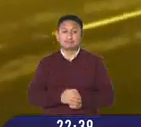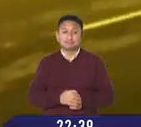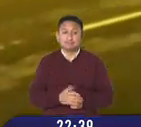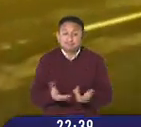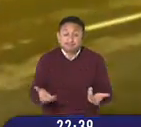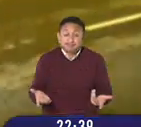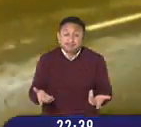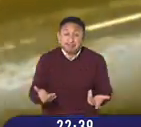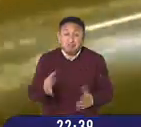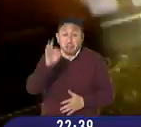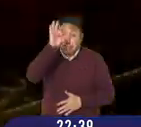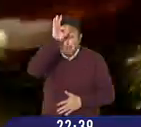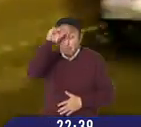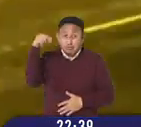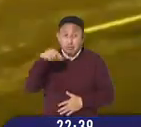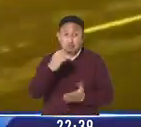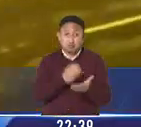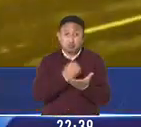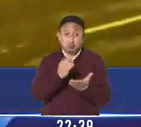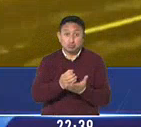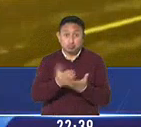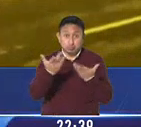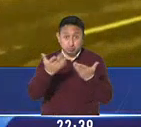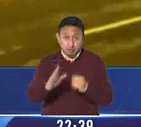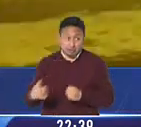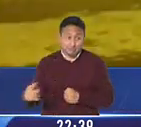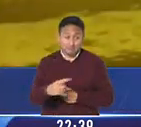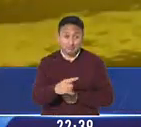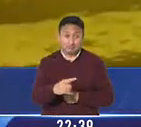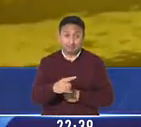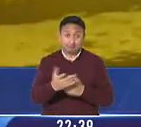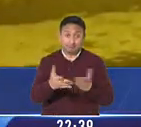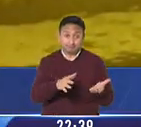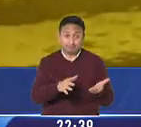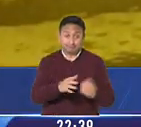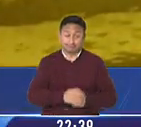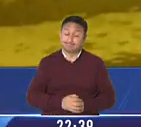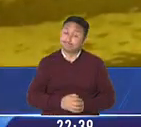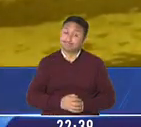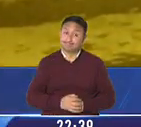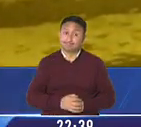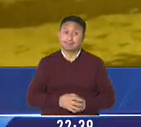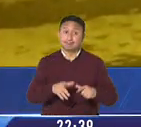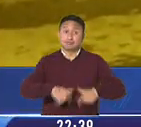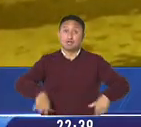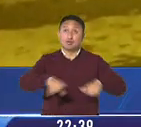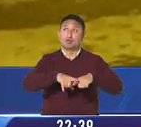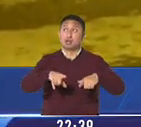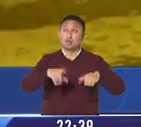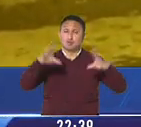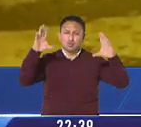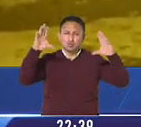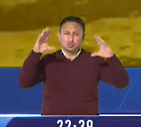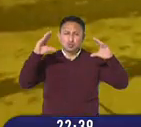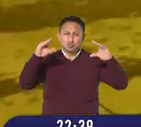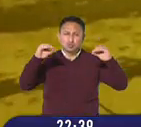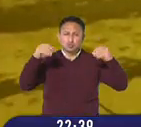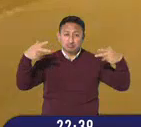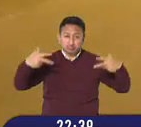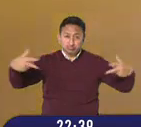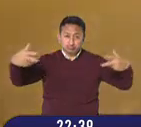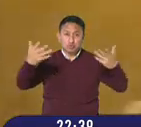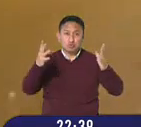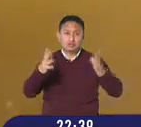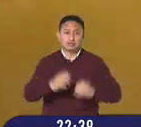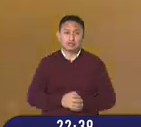nadie imaginó que tras las clases todo finalizaría en tragedia. En la zona hay poco alumbrado público y cámaras de seguridad